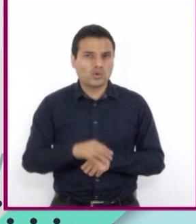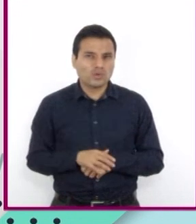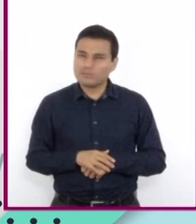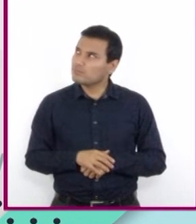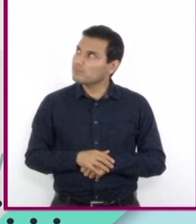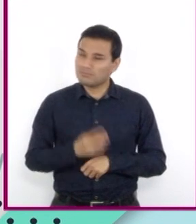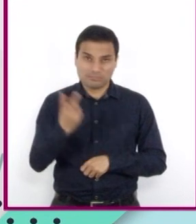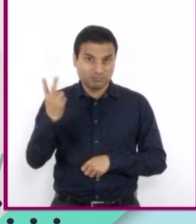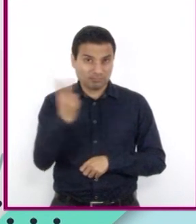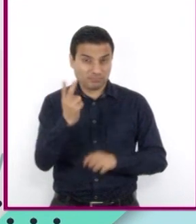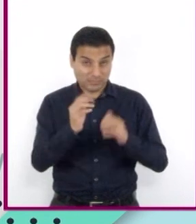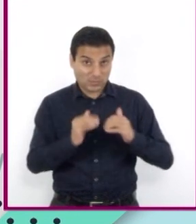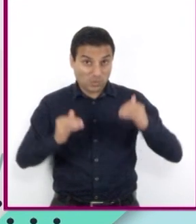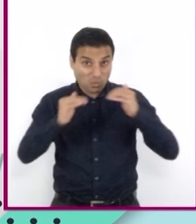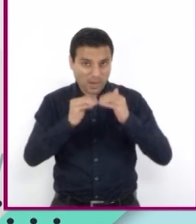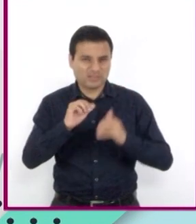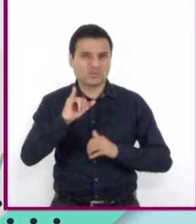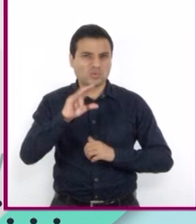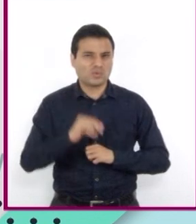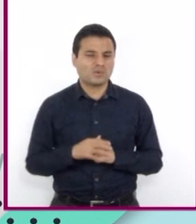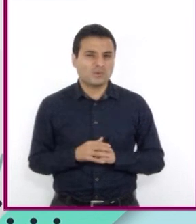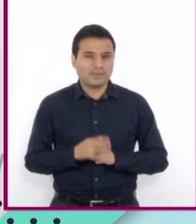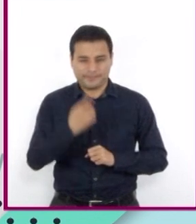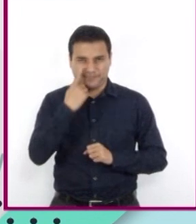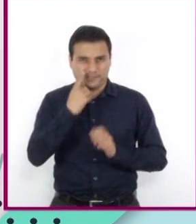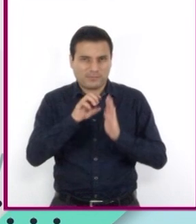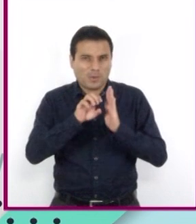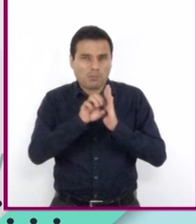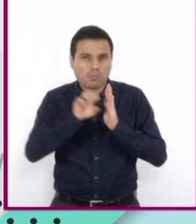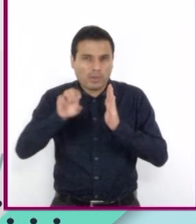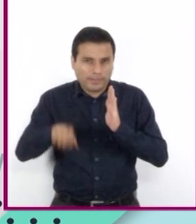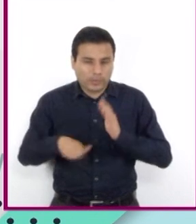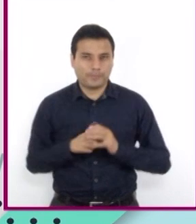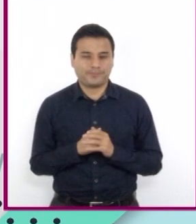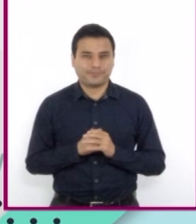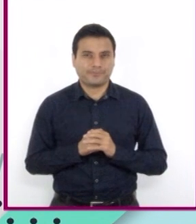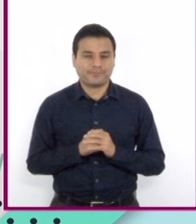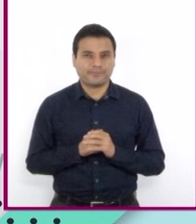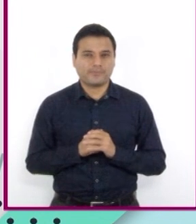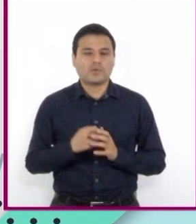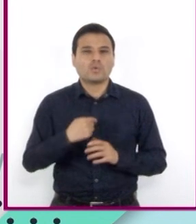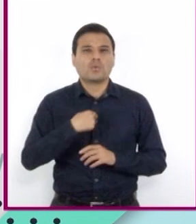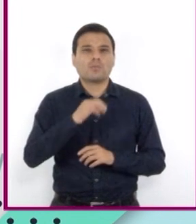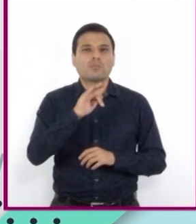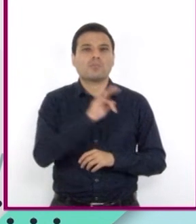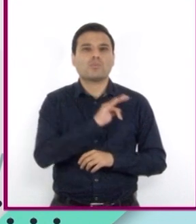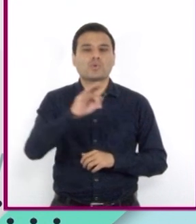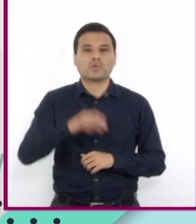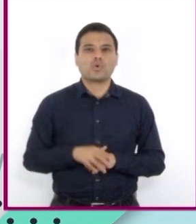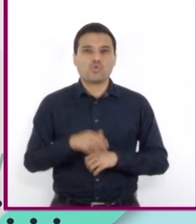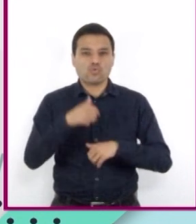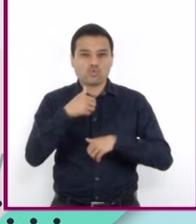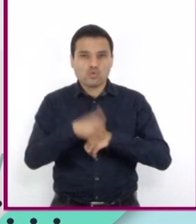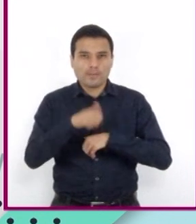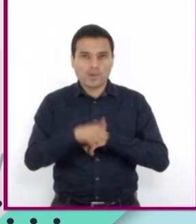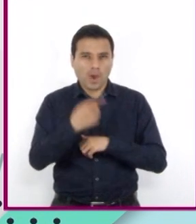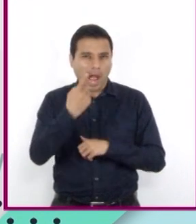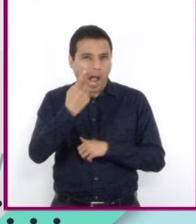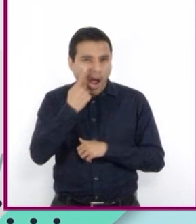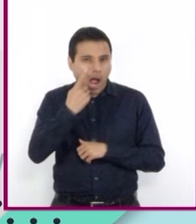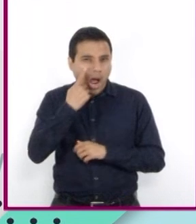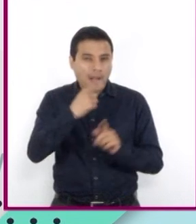son equivalentes? ¿Qué sucedería si hacemos el producto de la constante por el binomio en cada